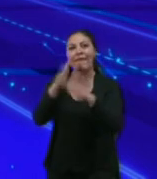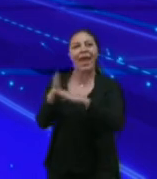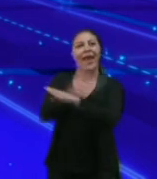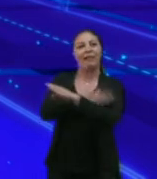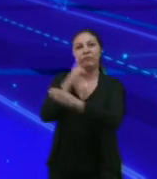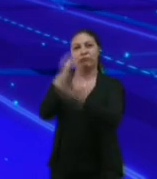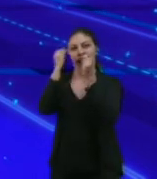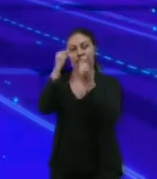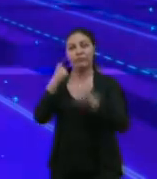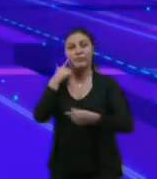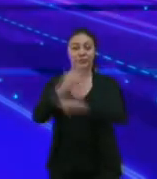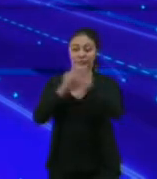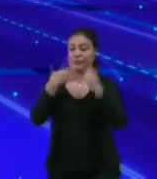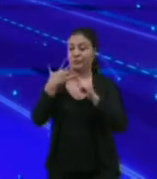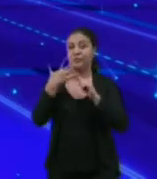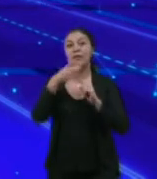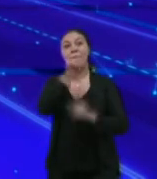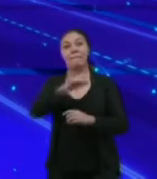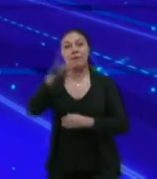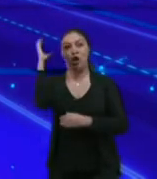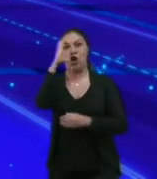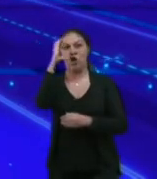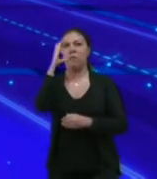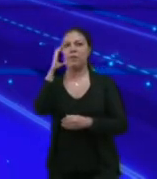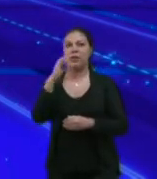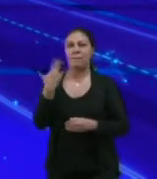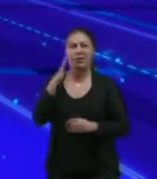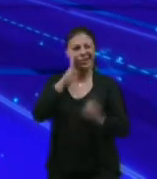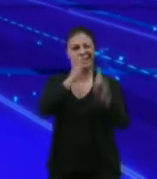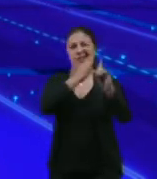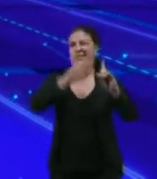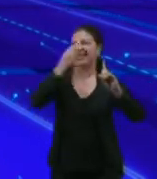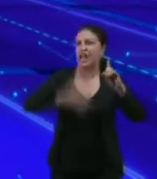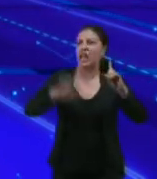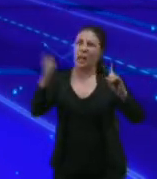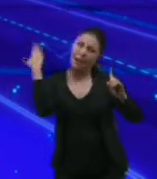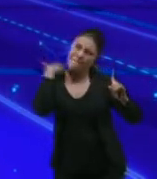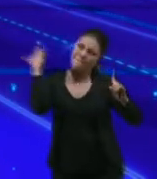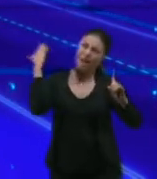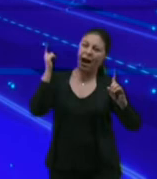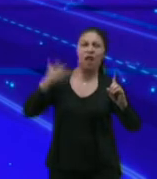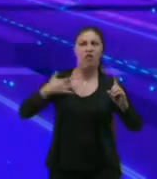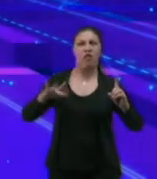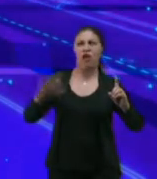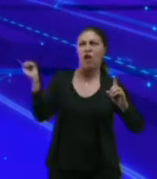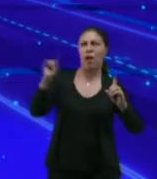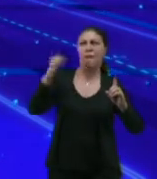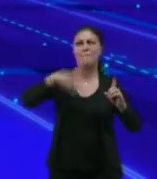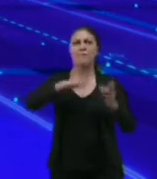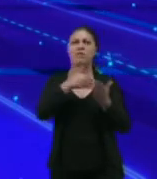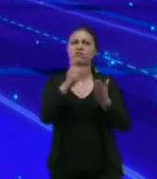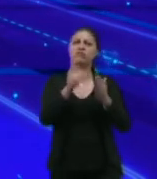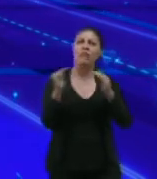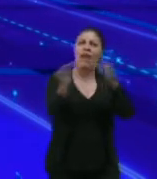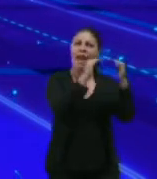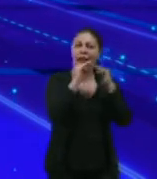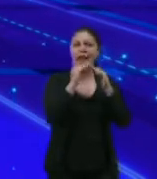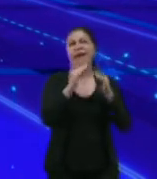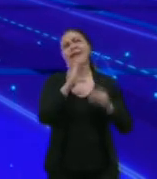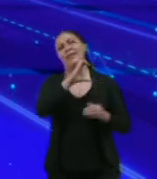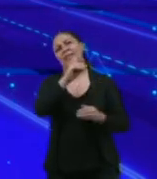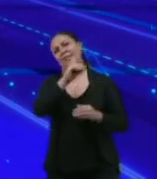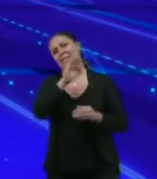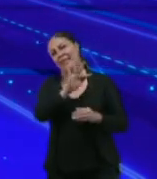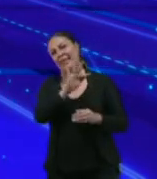colombianos son de inversiones seguras tienden a invertir generalmente en finca raíz en cdts etcétera